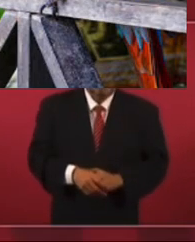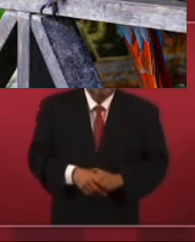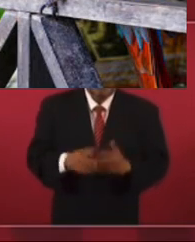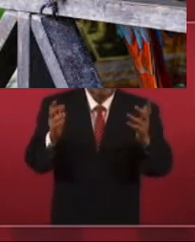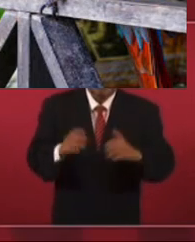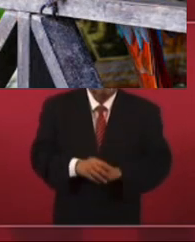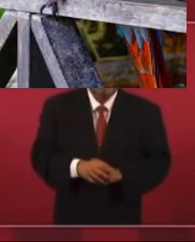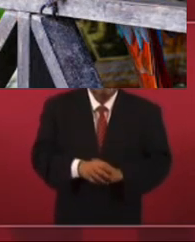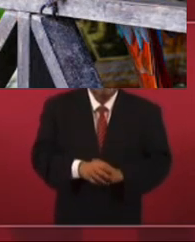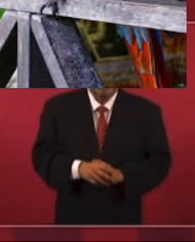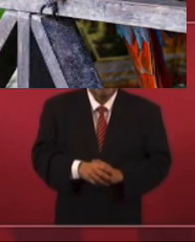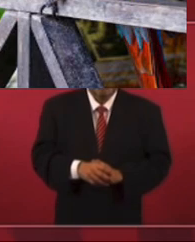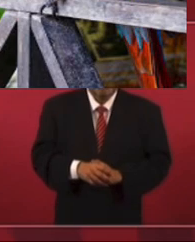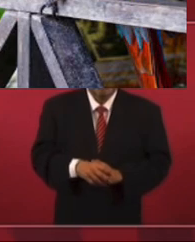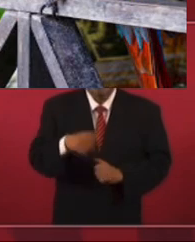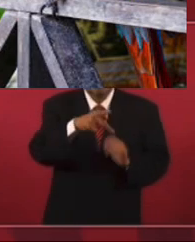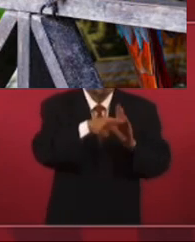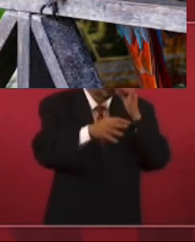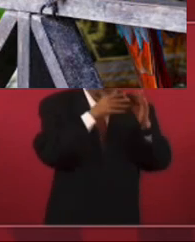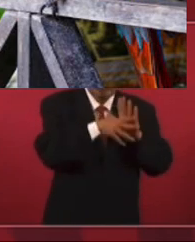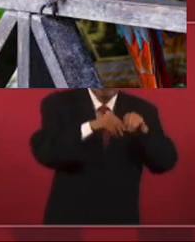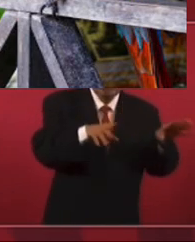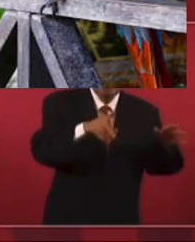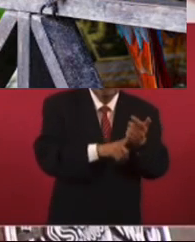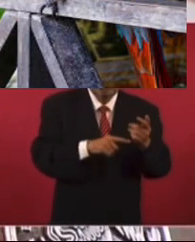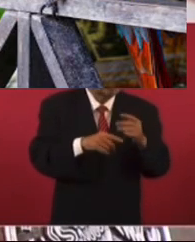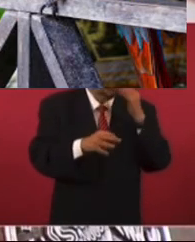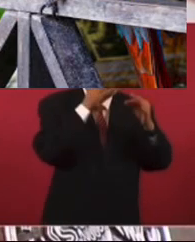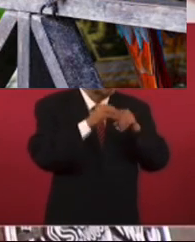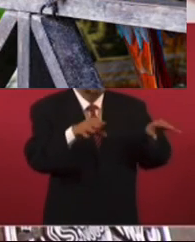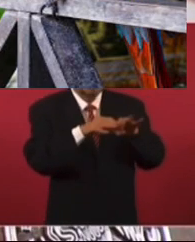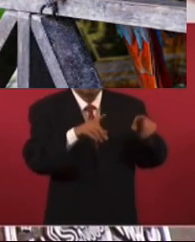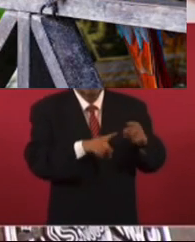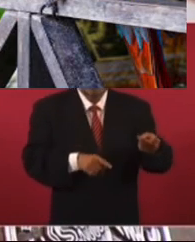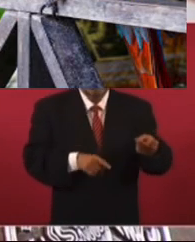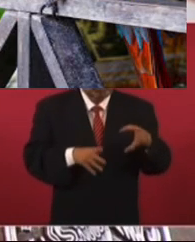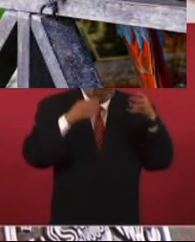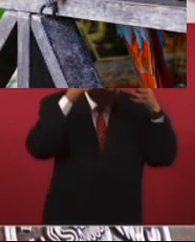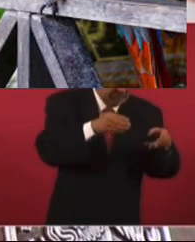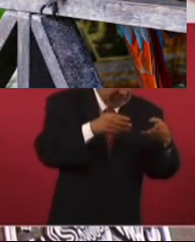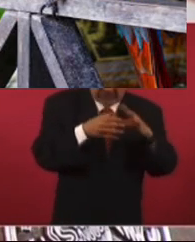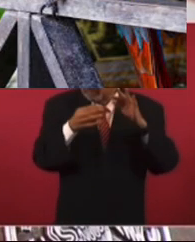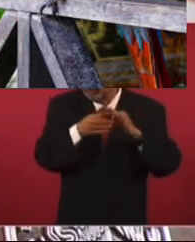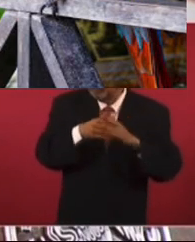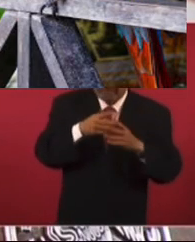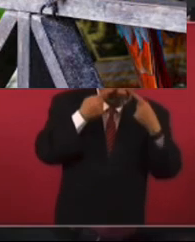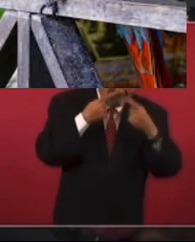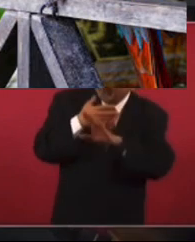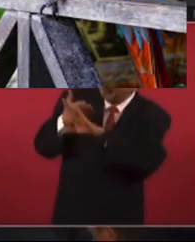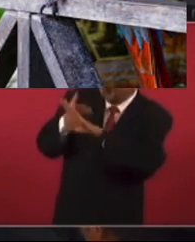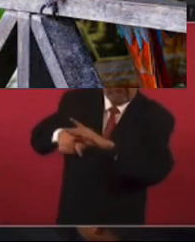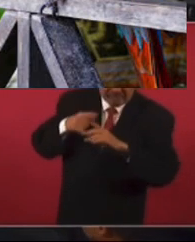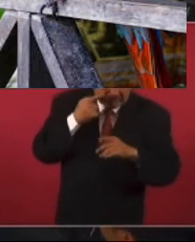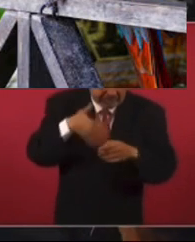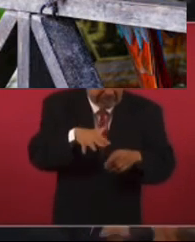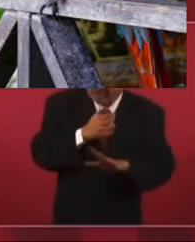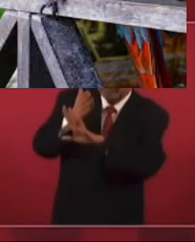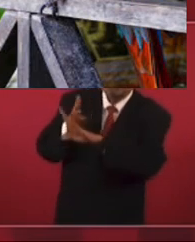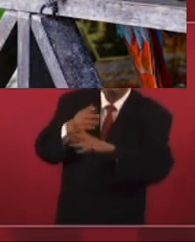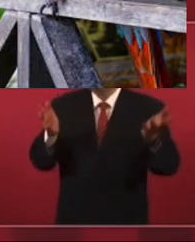Que el pueblo es bueno, que el pueblo no lo vamos a traicionar, que el pueblo sabe, que los apoyos, que Jóvenes Construyendo el